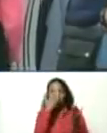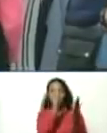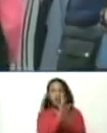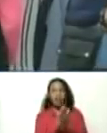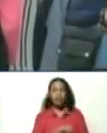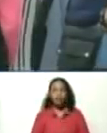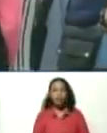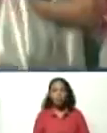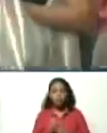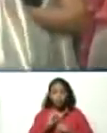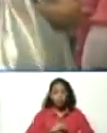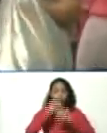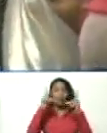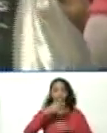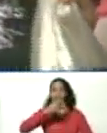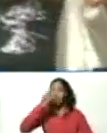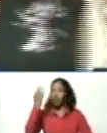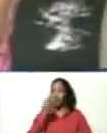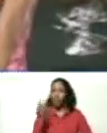todos, impresionante de verdad.